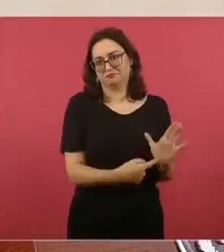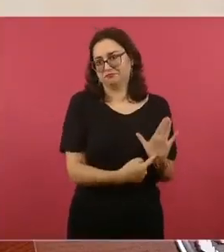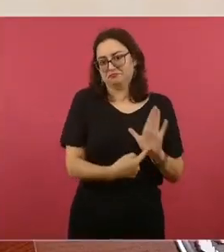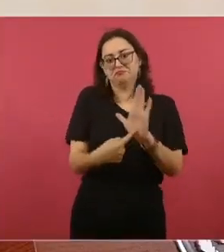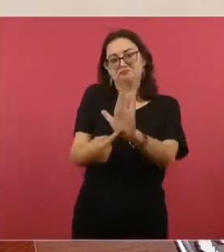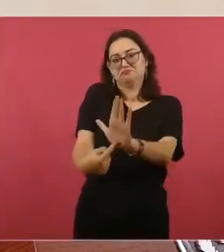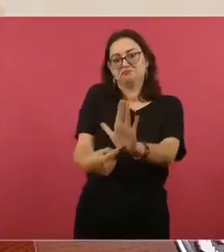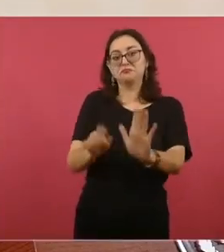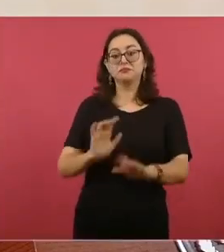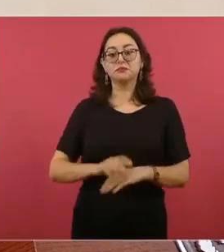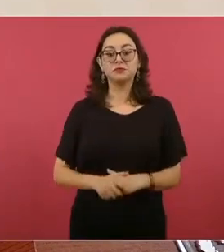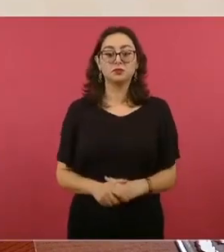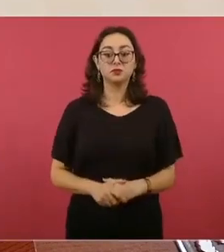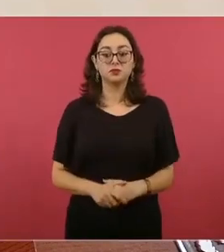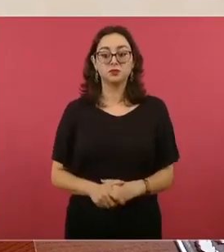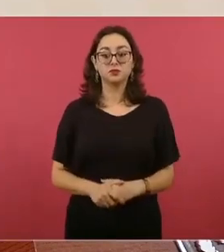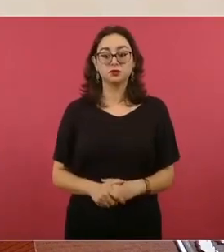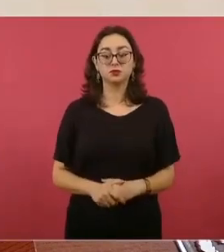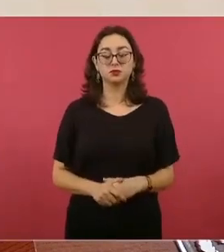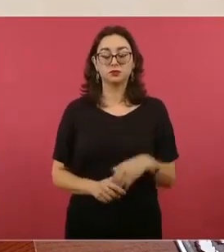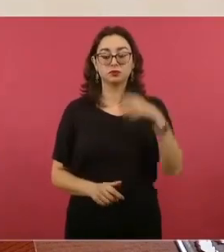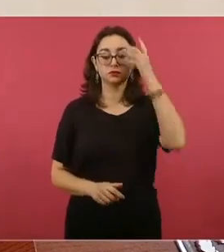lo dicen ellos mismos.